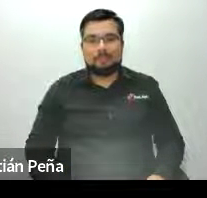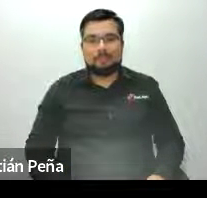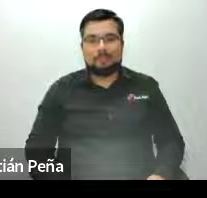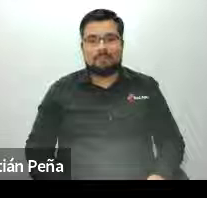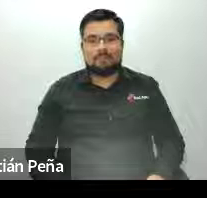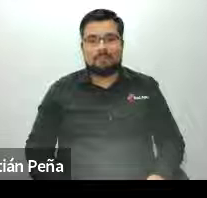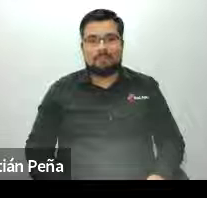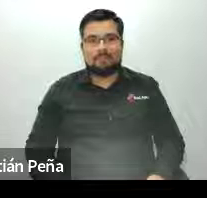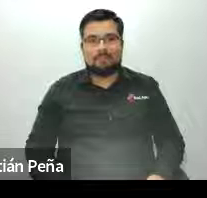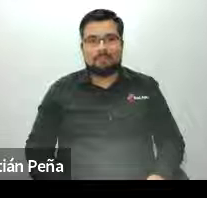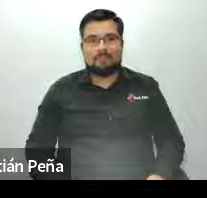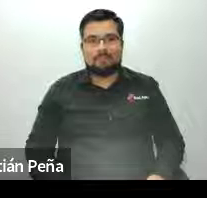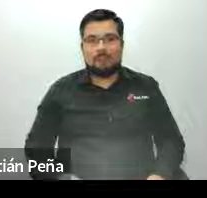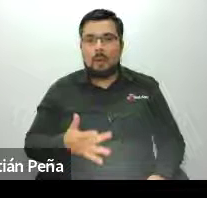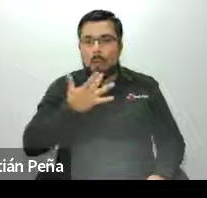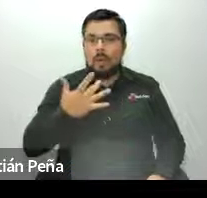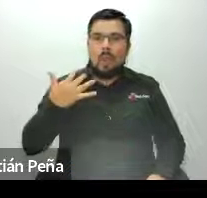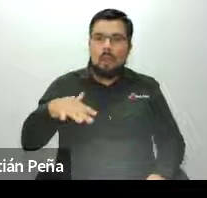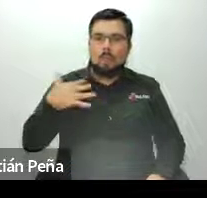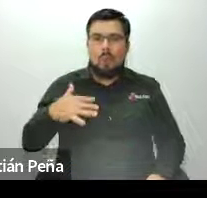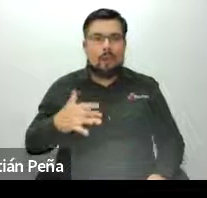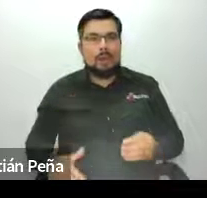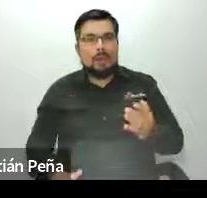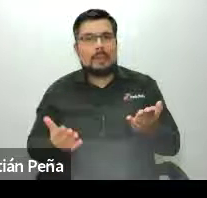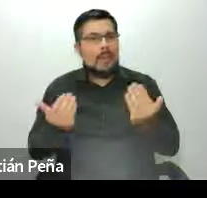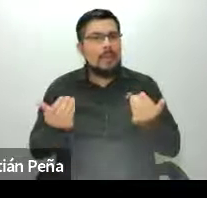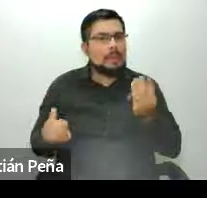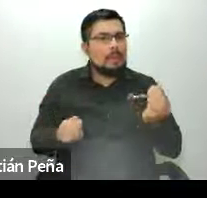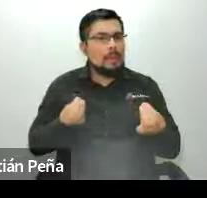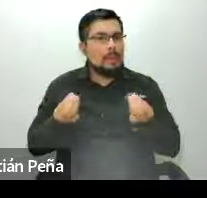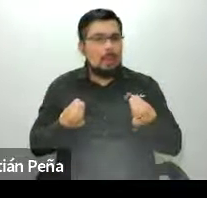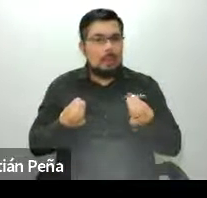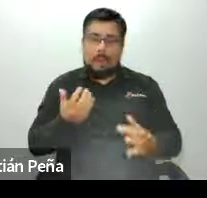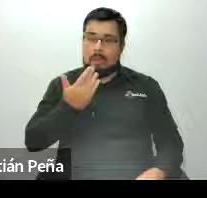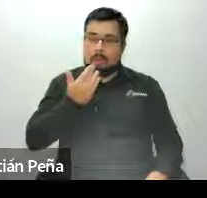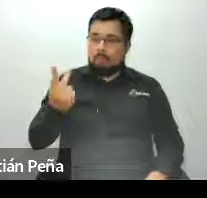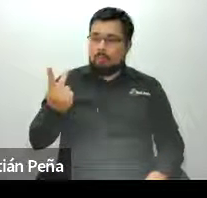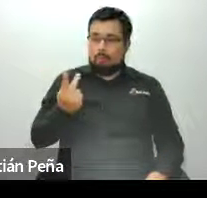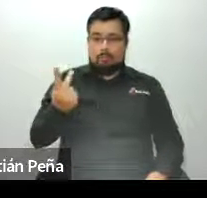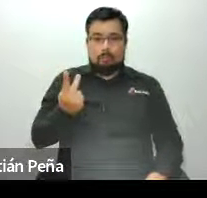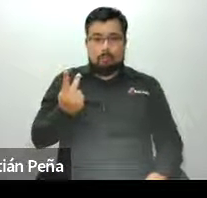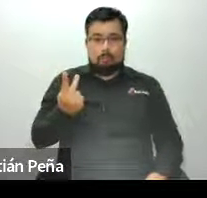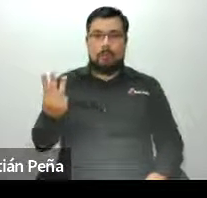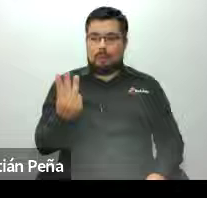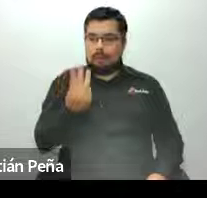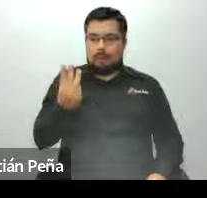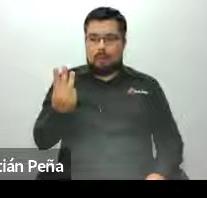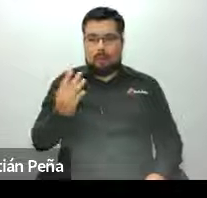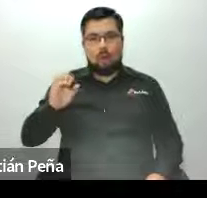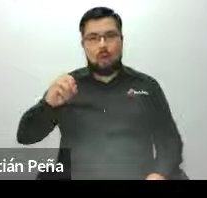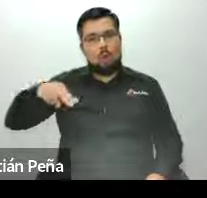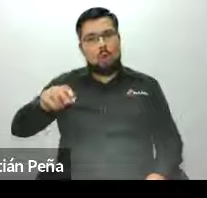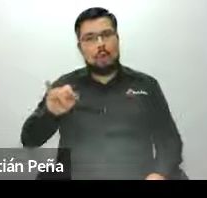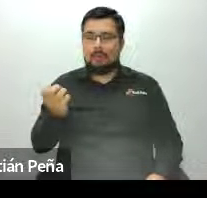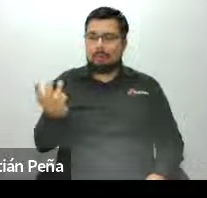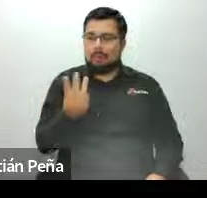ver con esa necesidad que también sentíamos nosotras, Luz María, yo y la Constanza San Martín, la Connie, somos las